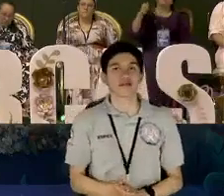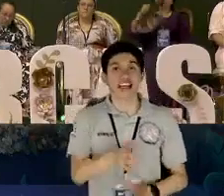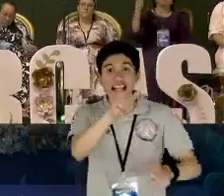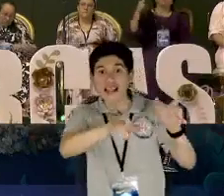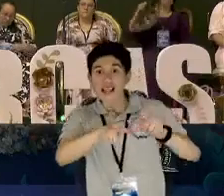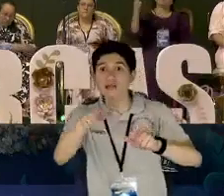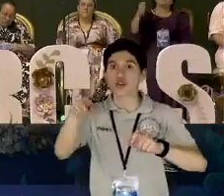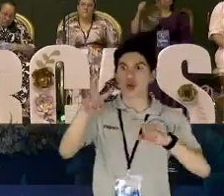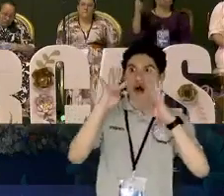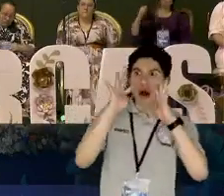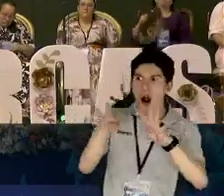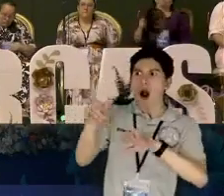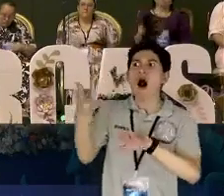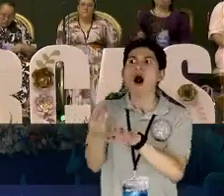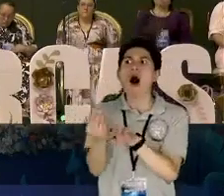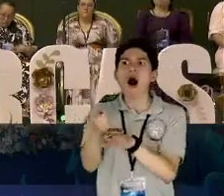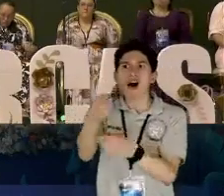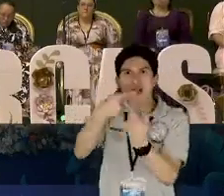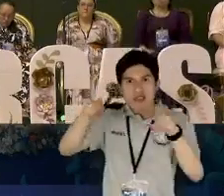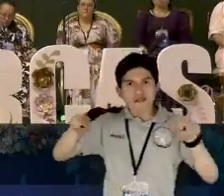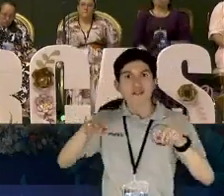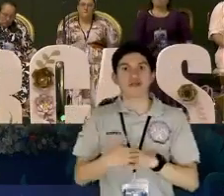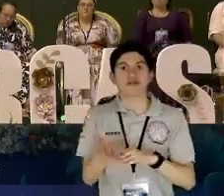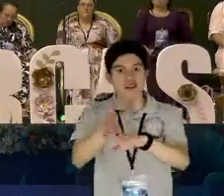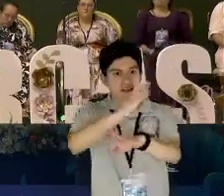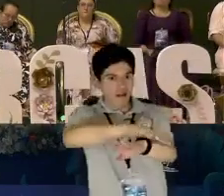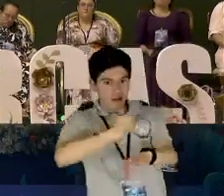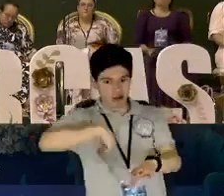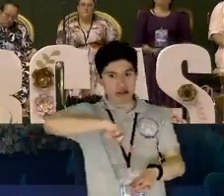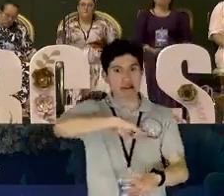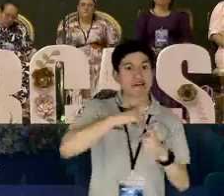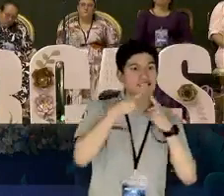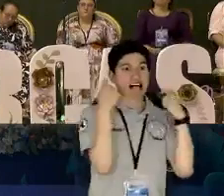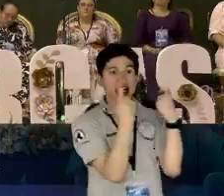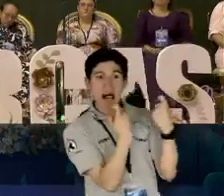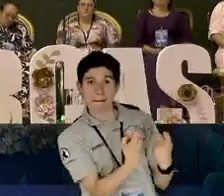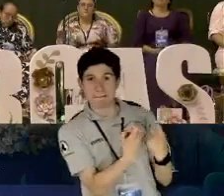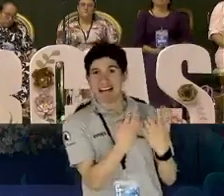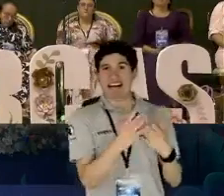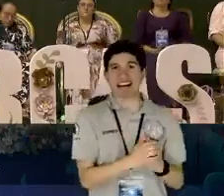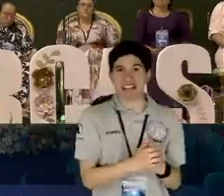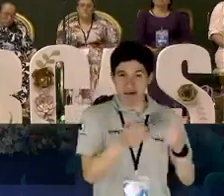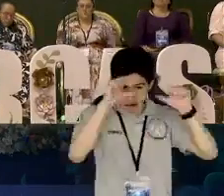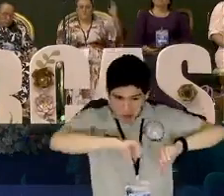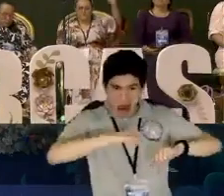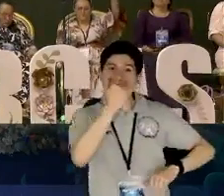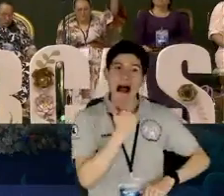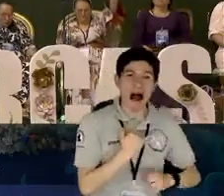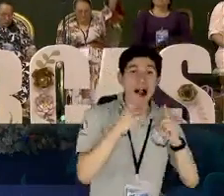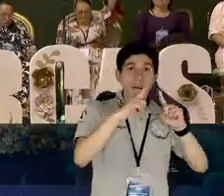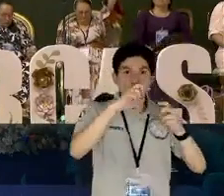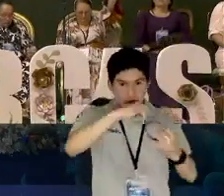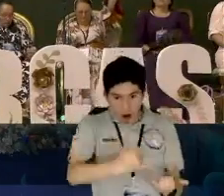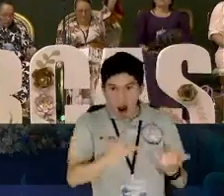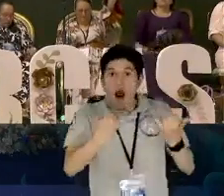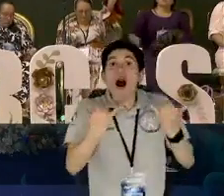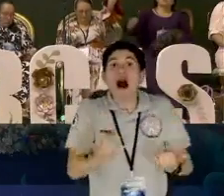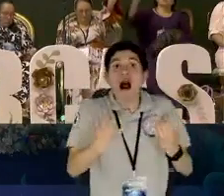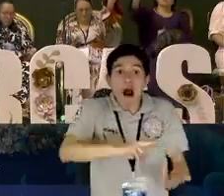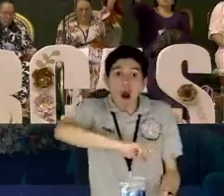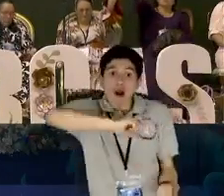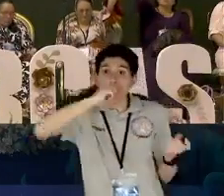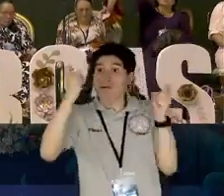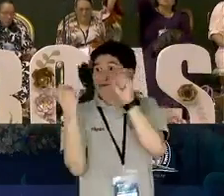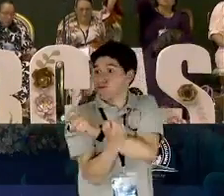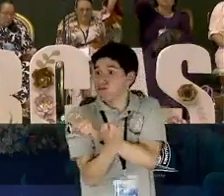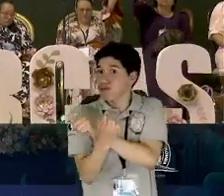algo diferente, que antes estábamos muertos en delitos, en pecados, pero que ahora el Señor, por